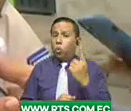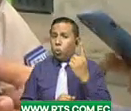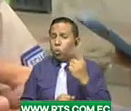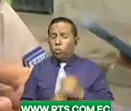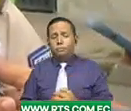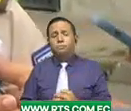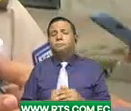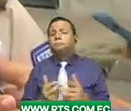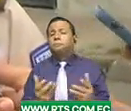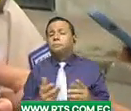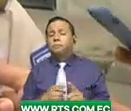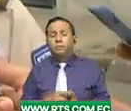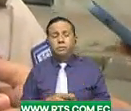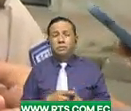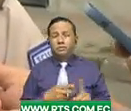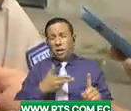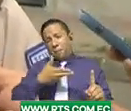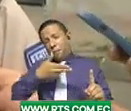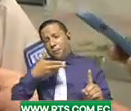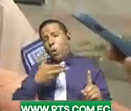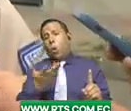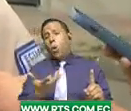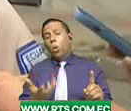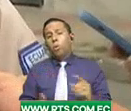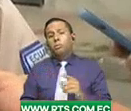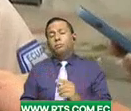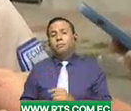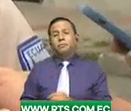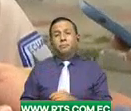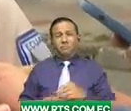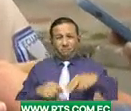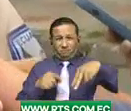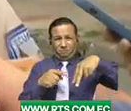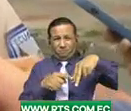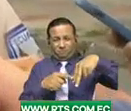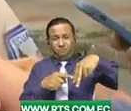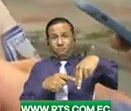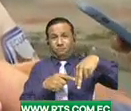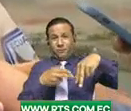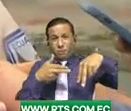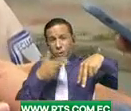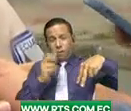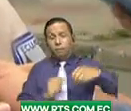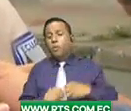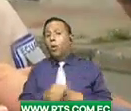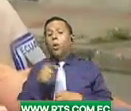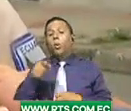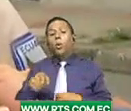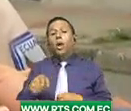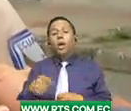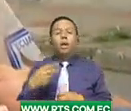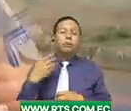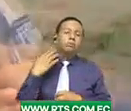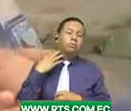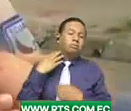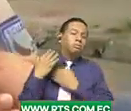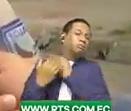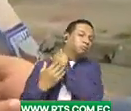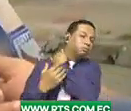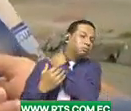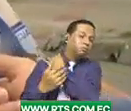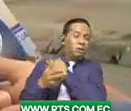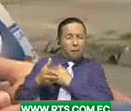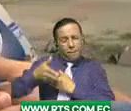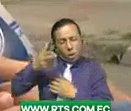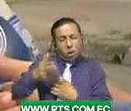de proyectil de arma de fuego a la altura del tobillo, y el otro a la altura del cuello y la espalda.